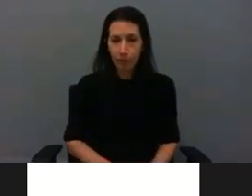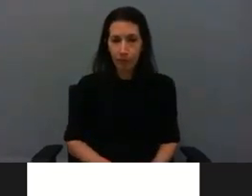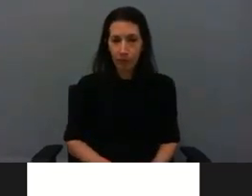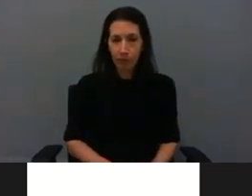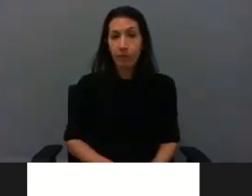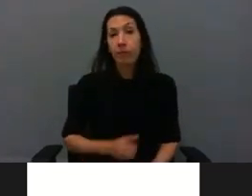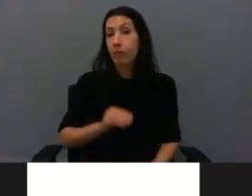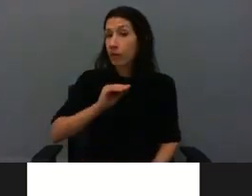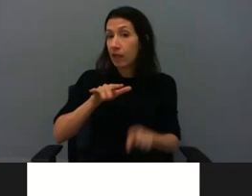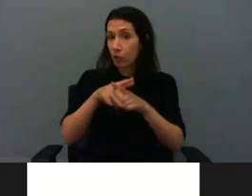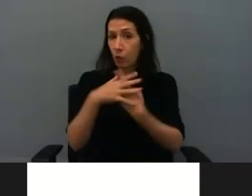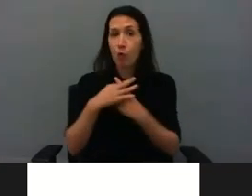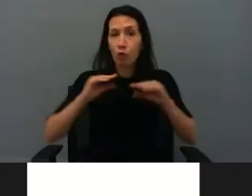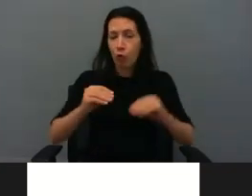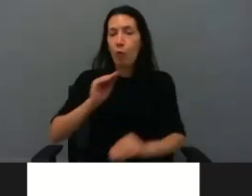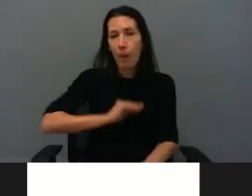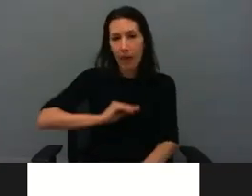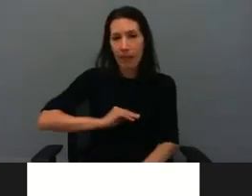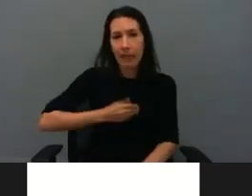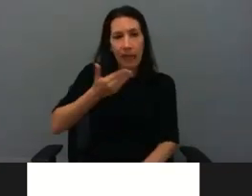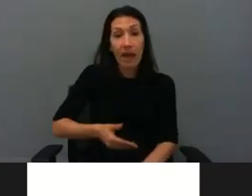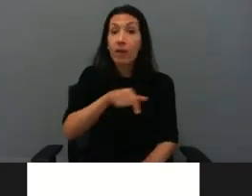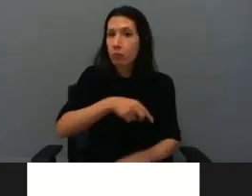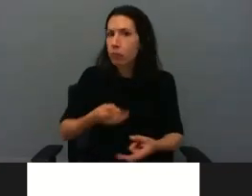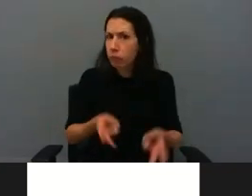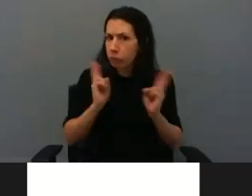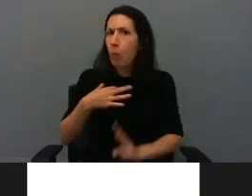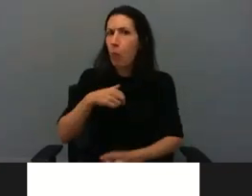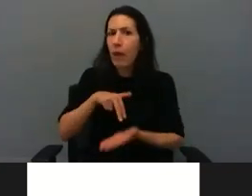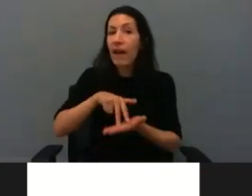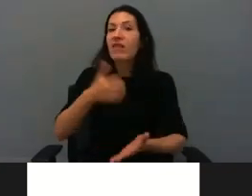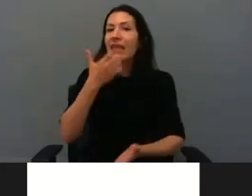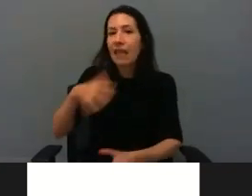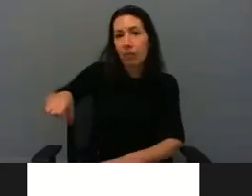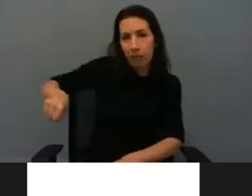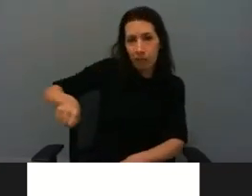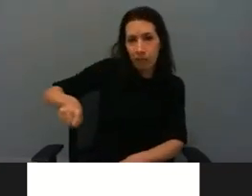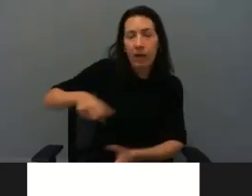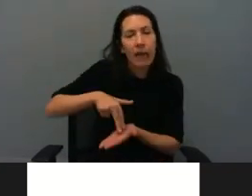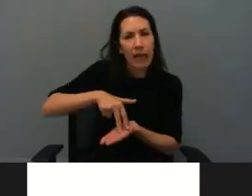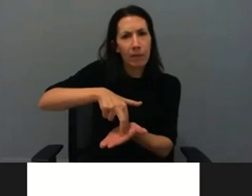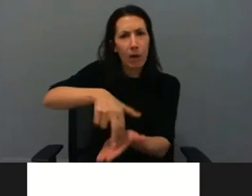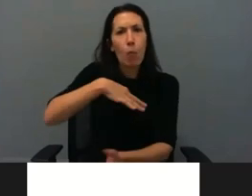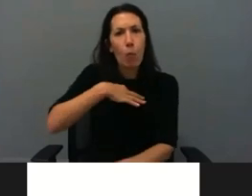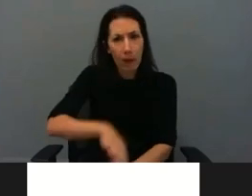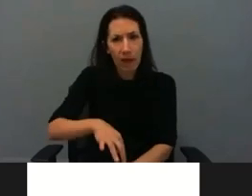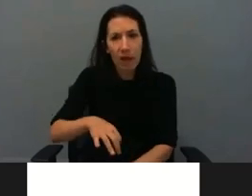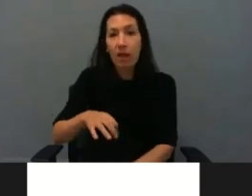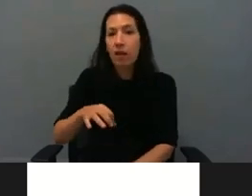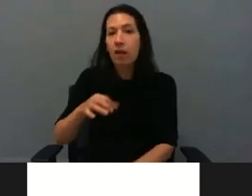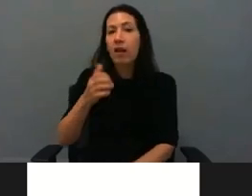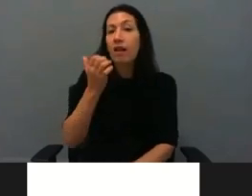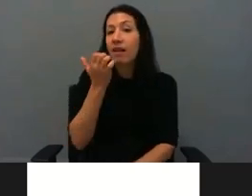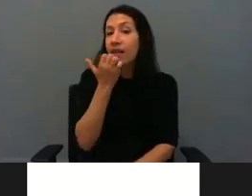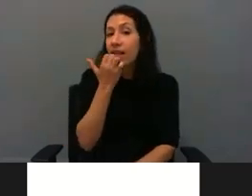bastante elevado. Ella puede caminar si la tomamos de la mano o si no, se va sosteniendo